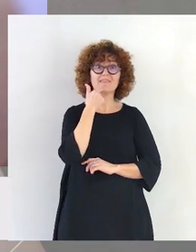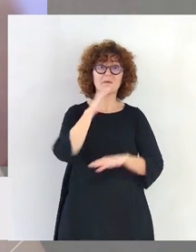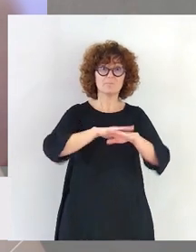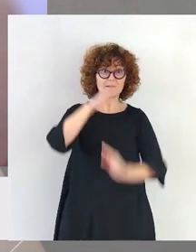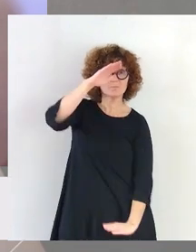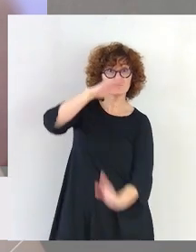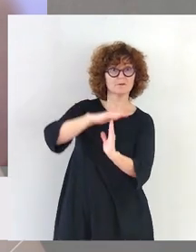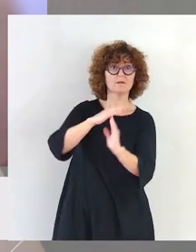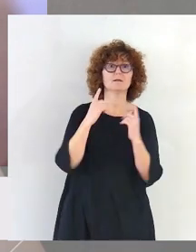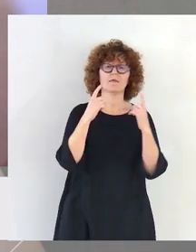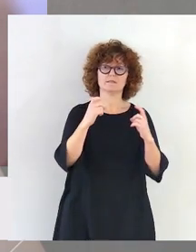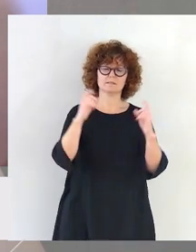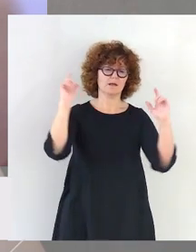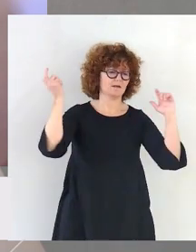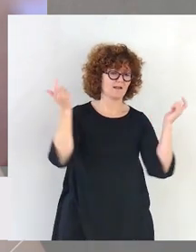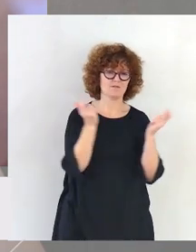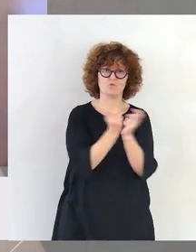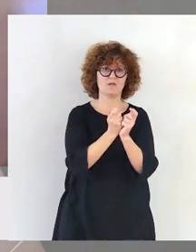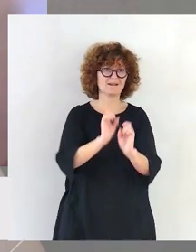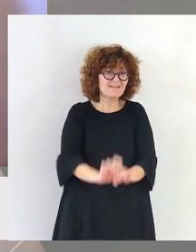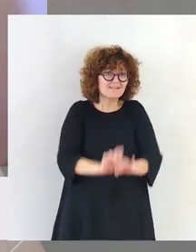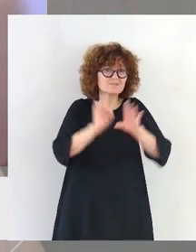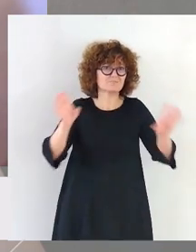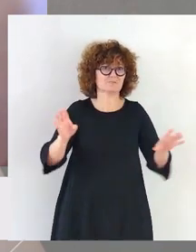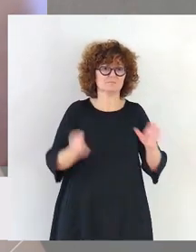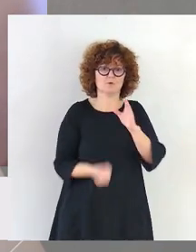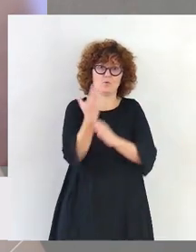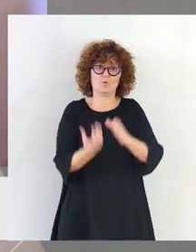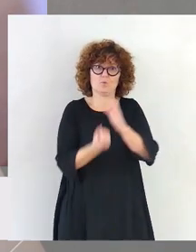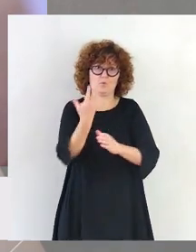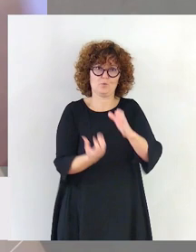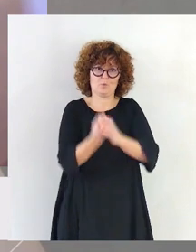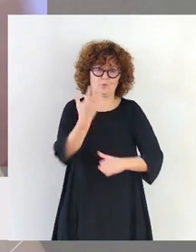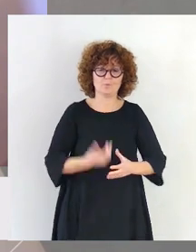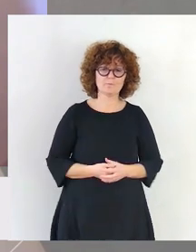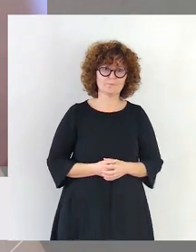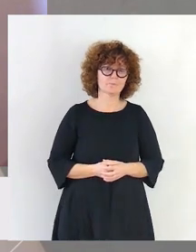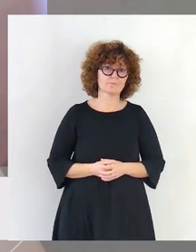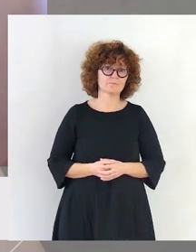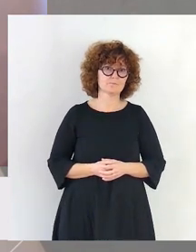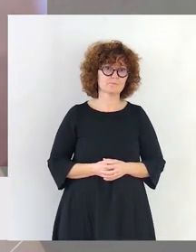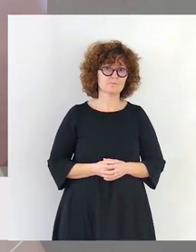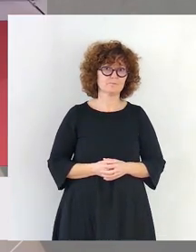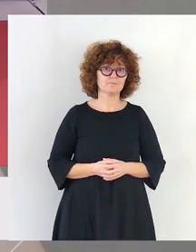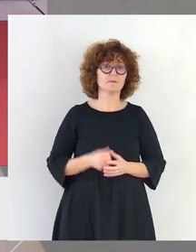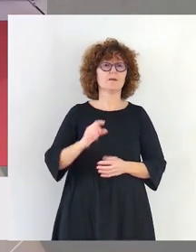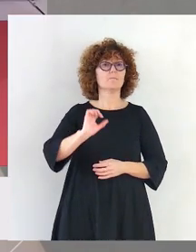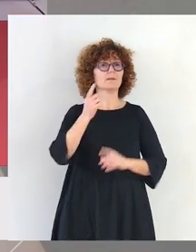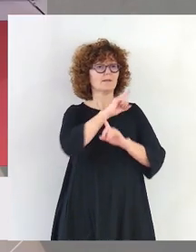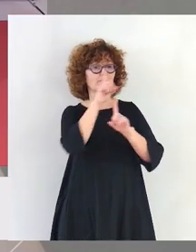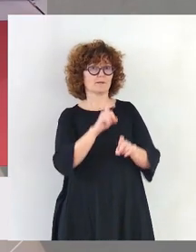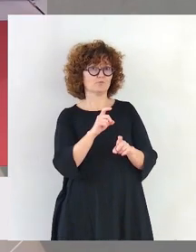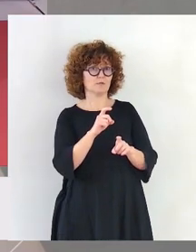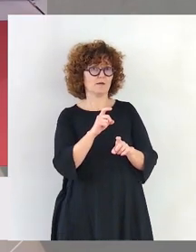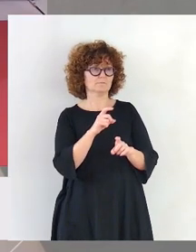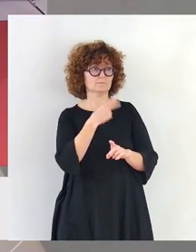necesario reducir de forma sustancial y sostenida las emisiones de gases de efecto invernadero y aquí va mi primera pregunta cuál es